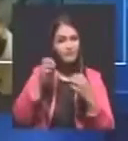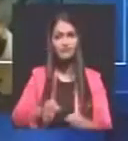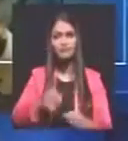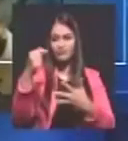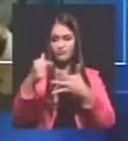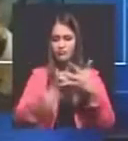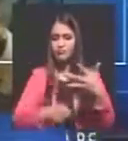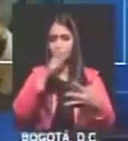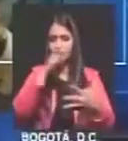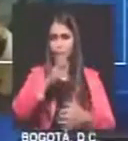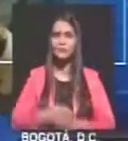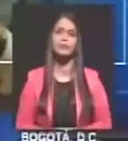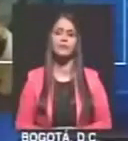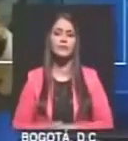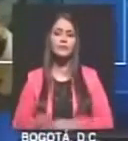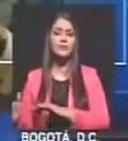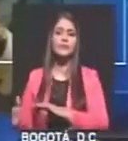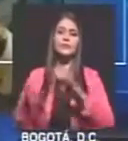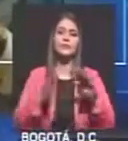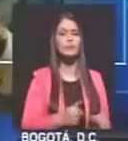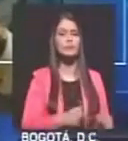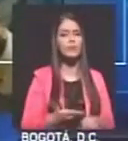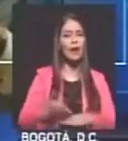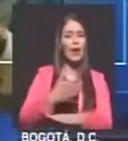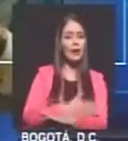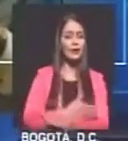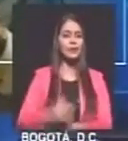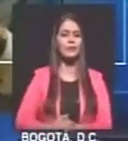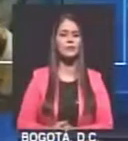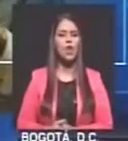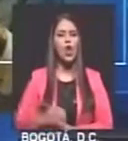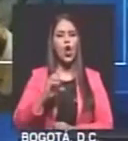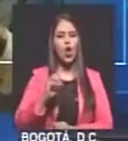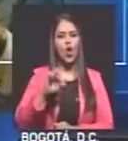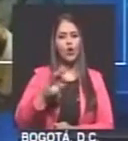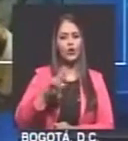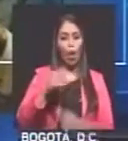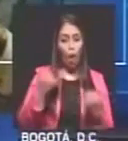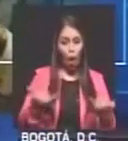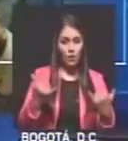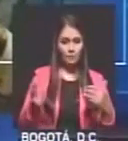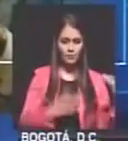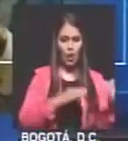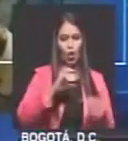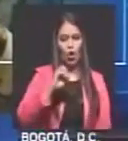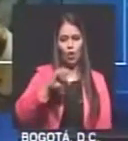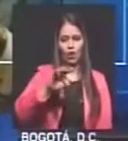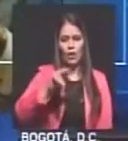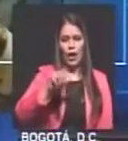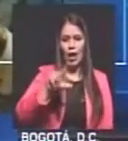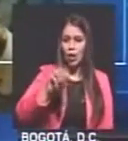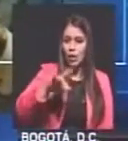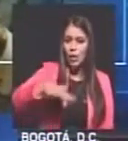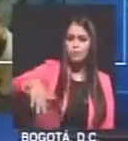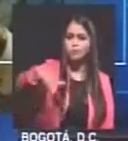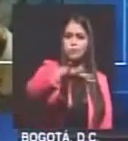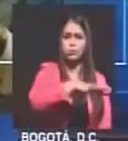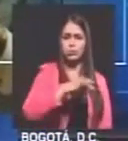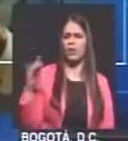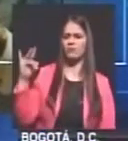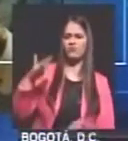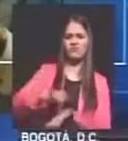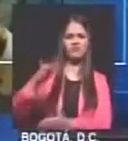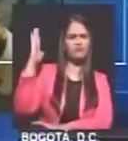En el debate sobre el sistema general de regalías organizado por la Contraloría General de la República, el gobernador de Antioquia, Luis Pérez Gutiérrez, se hizo presente y